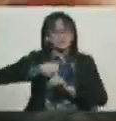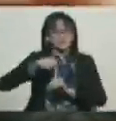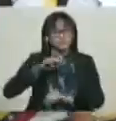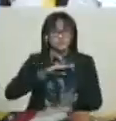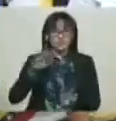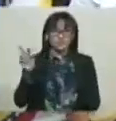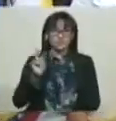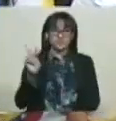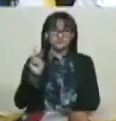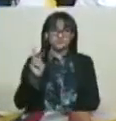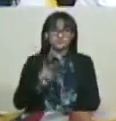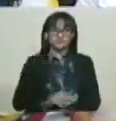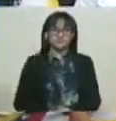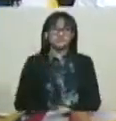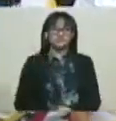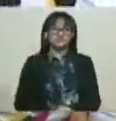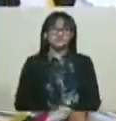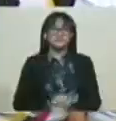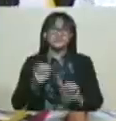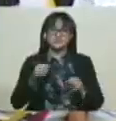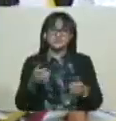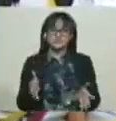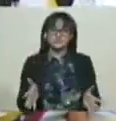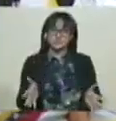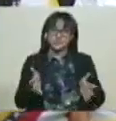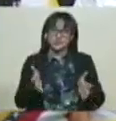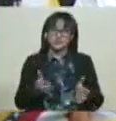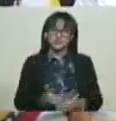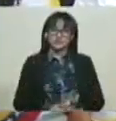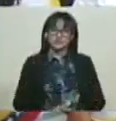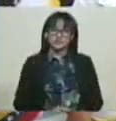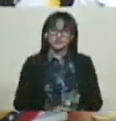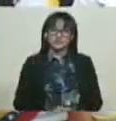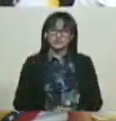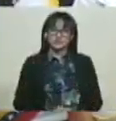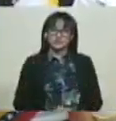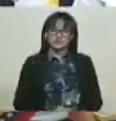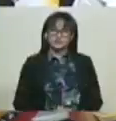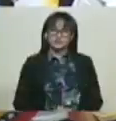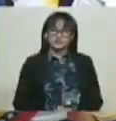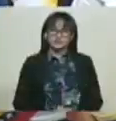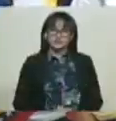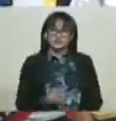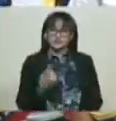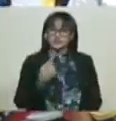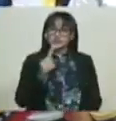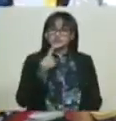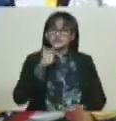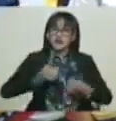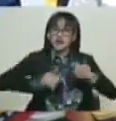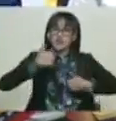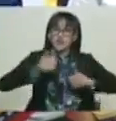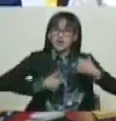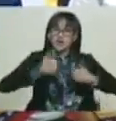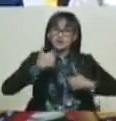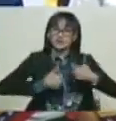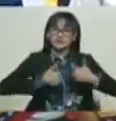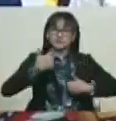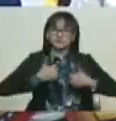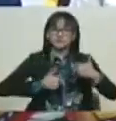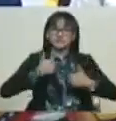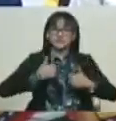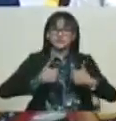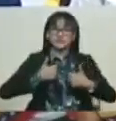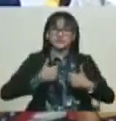sí vamos a ganar no solo porque lo dicen las encuestas que